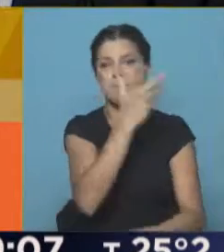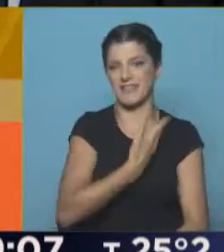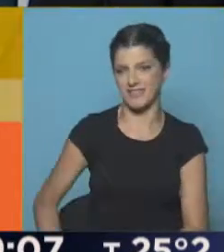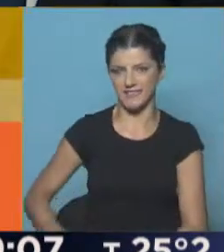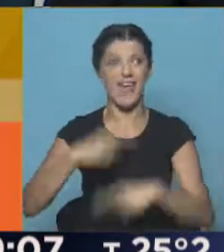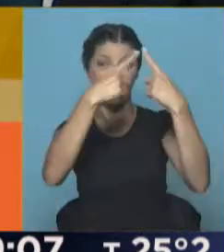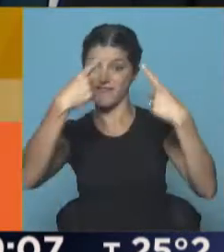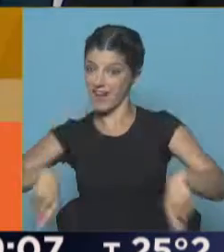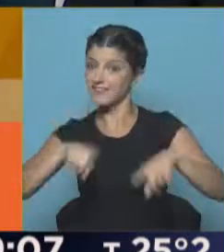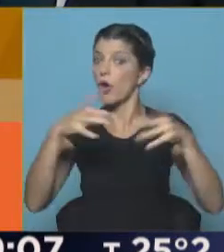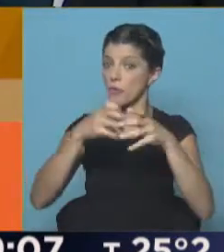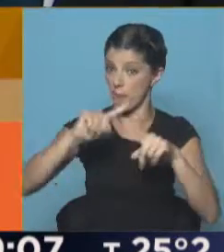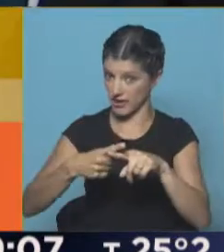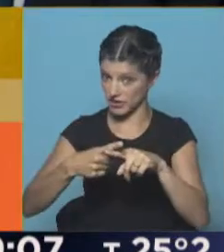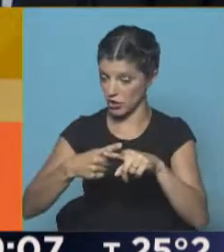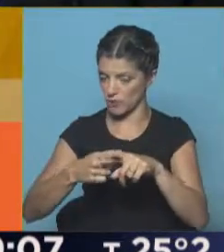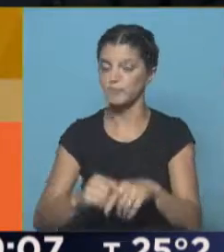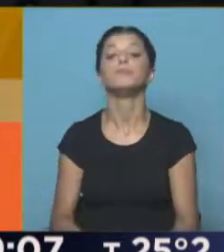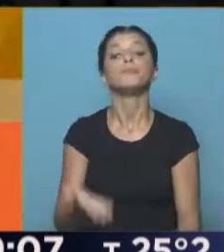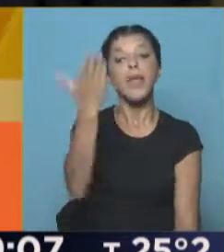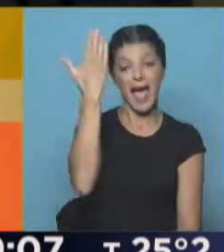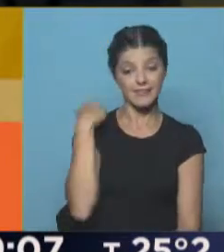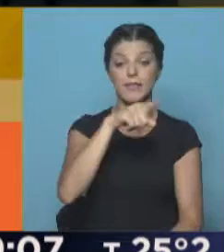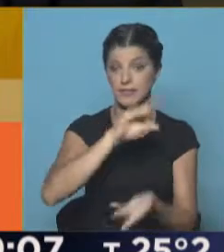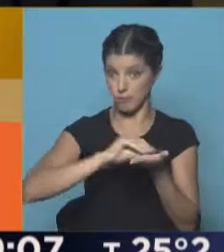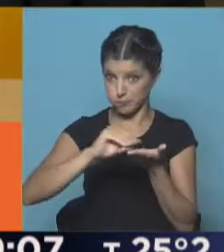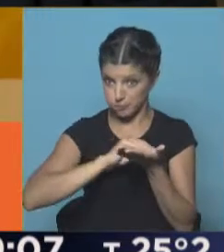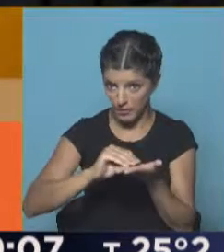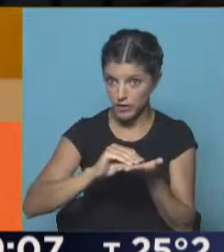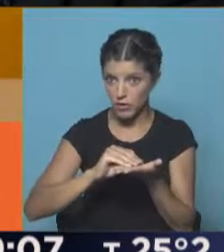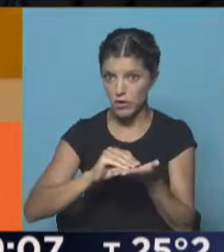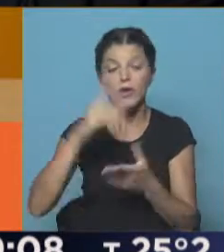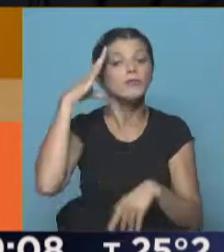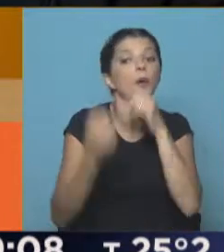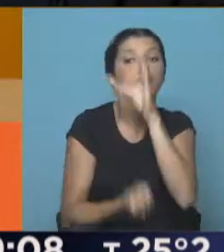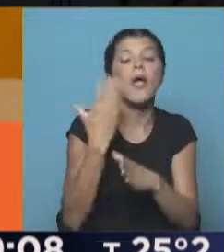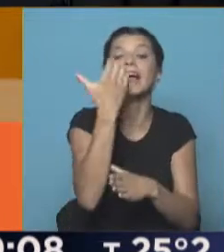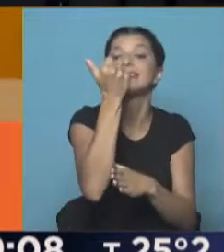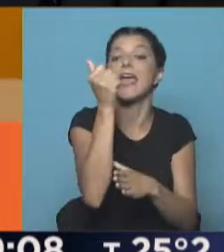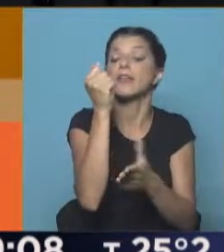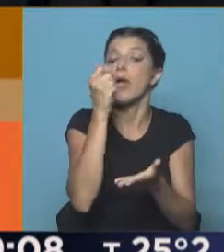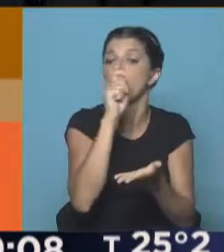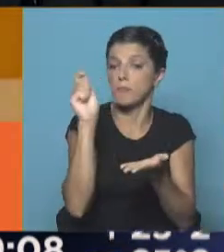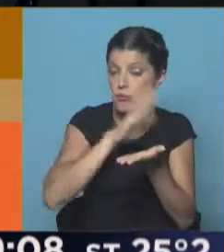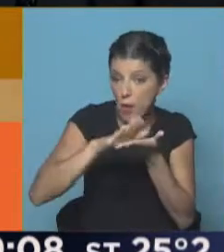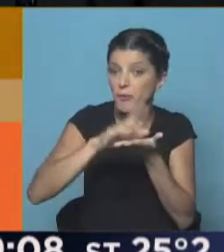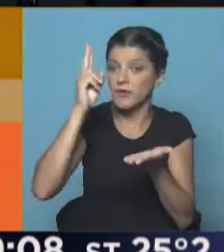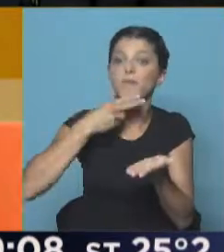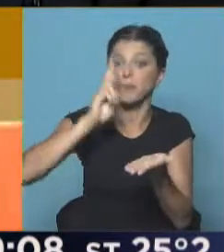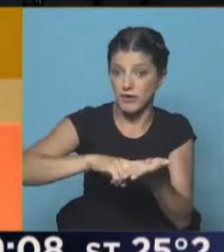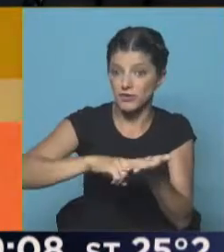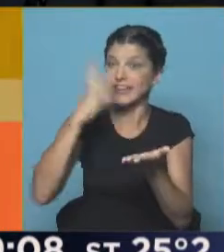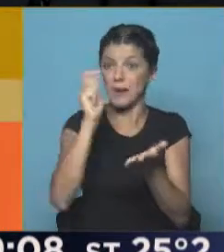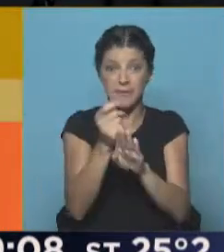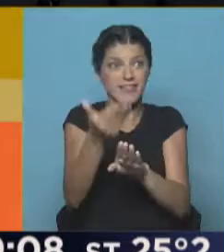había votado en diputados había creado 6 nuevos impuestos y hacía 3 meses antes habíamos votado el presupuesto entre